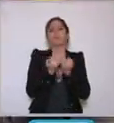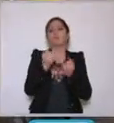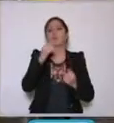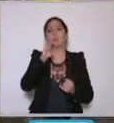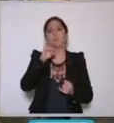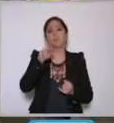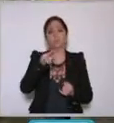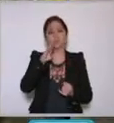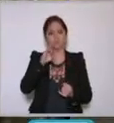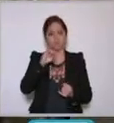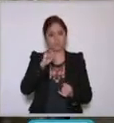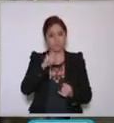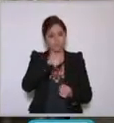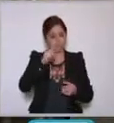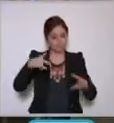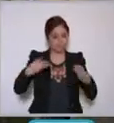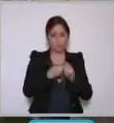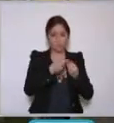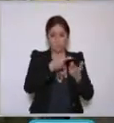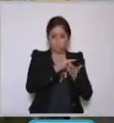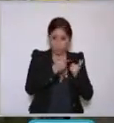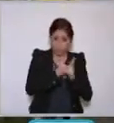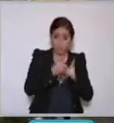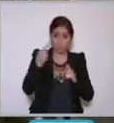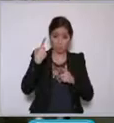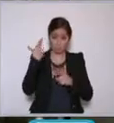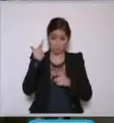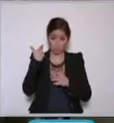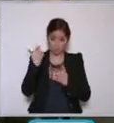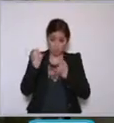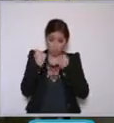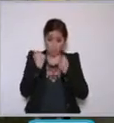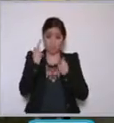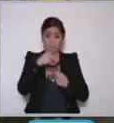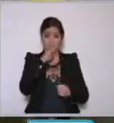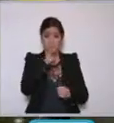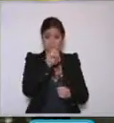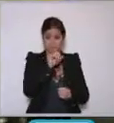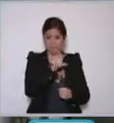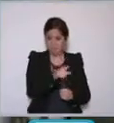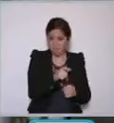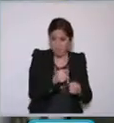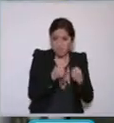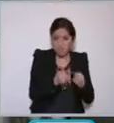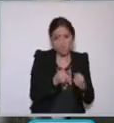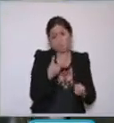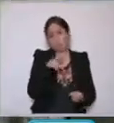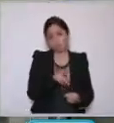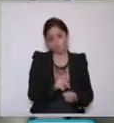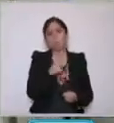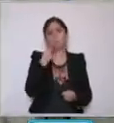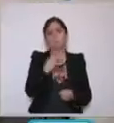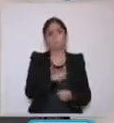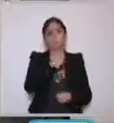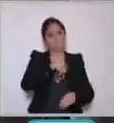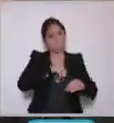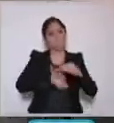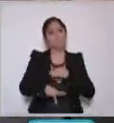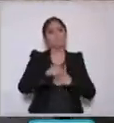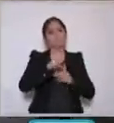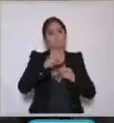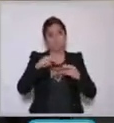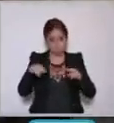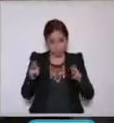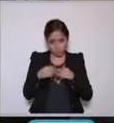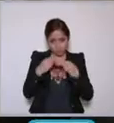etcétera, Sí. que son pesados, pero no son metal, digamos, ¿no? Y dejan una huella muy importante,